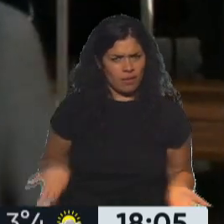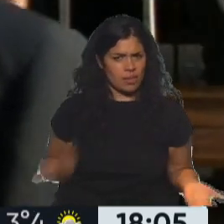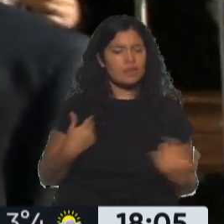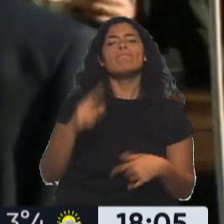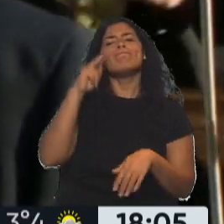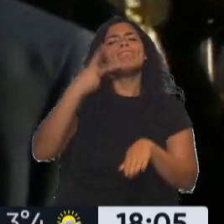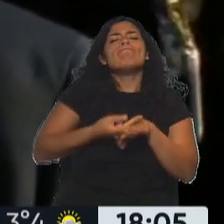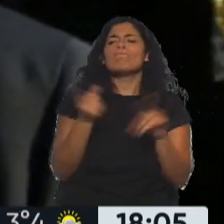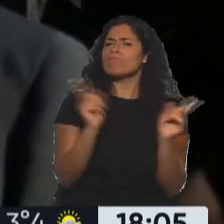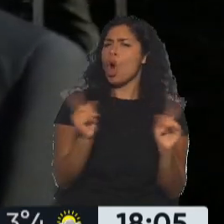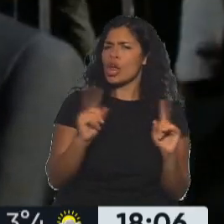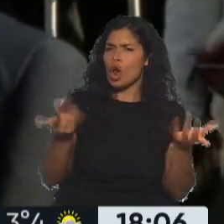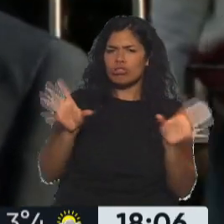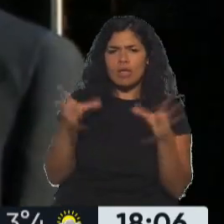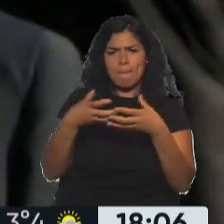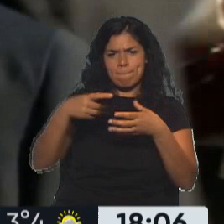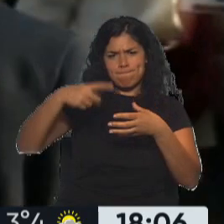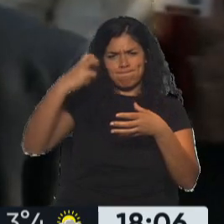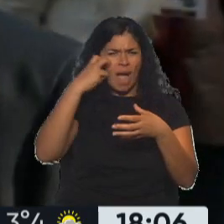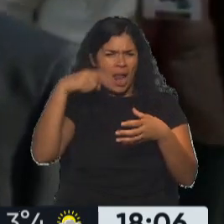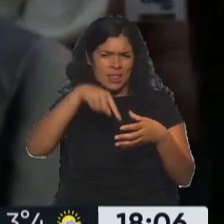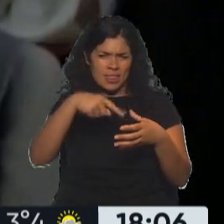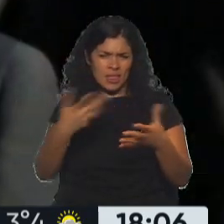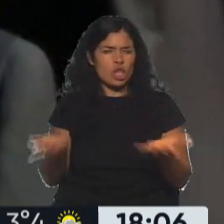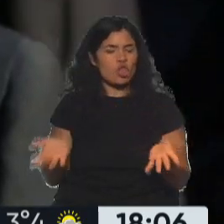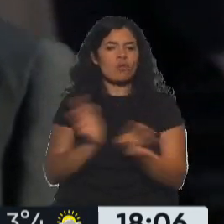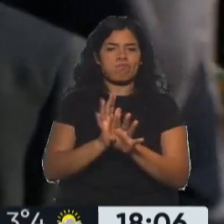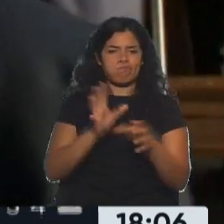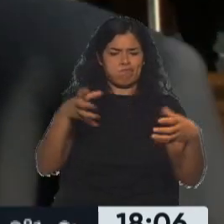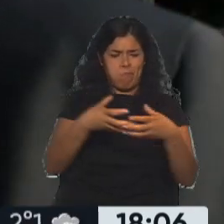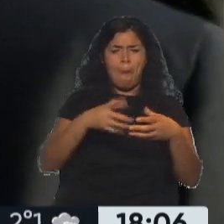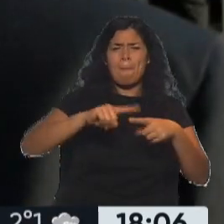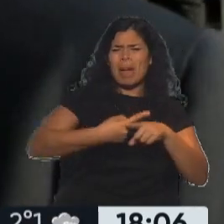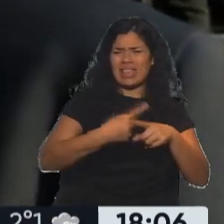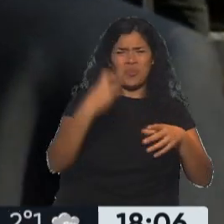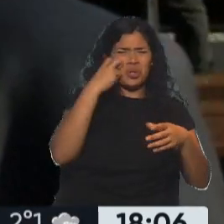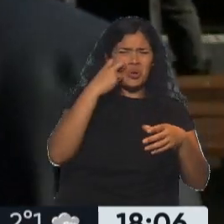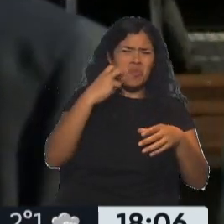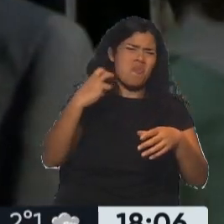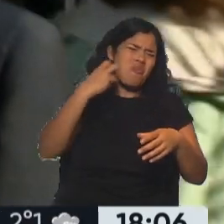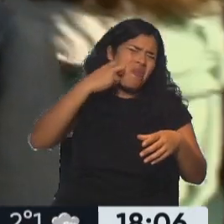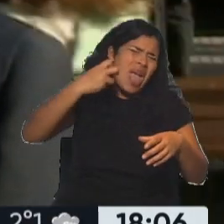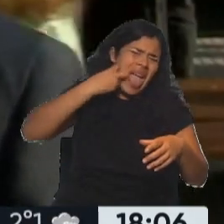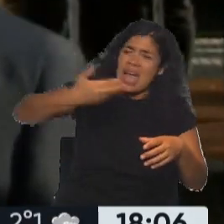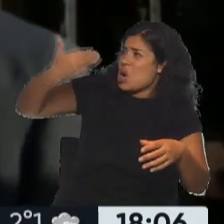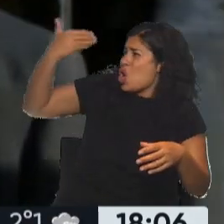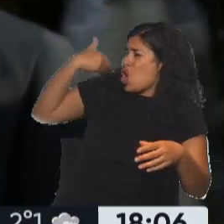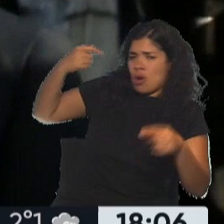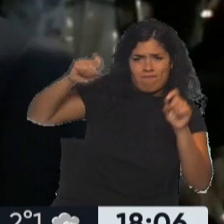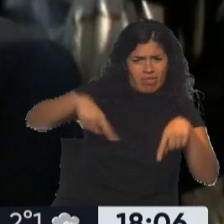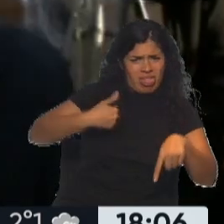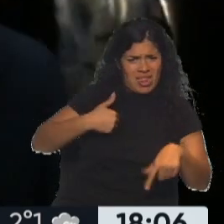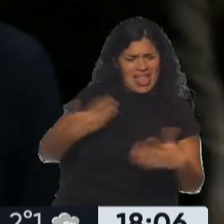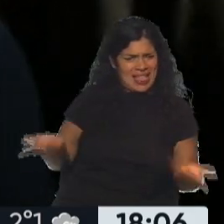no reconocer además a un partido como Unión Cívica Radical, que es el partido más antiguo de la Argentina y que es gran parte protagonista de